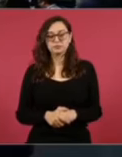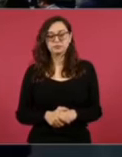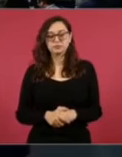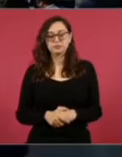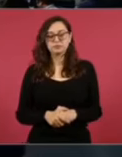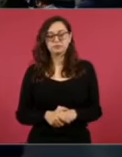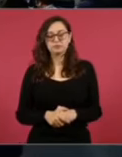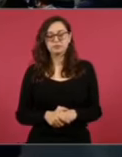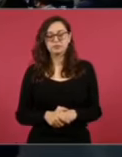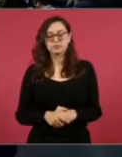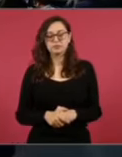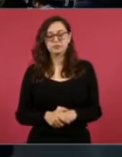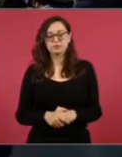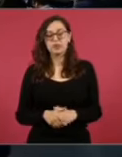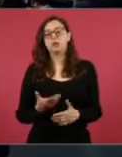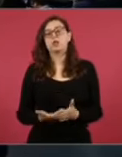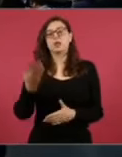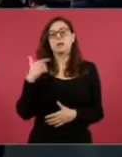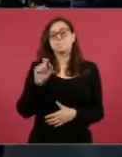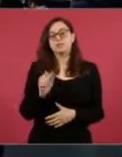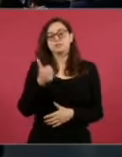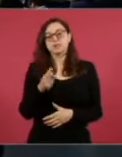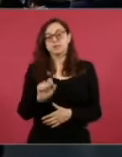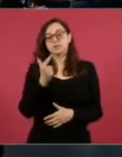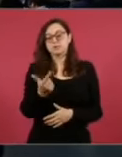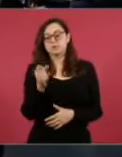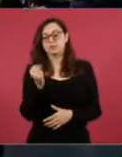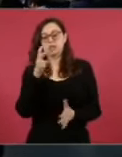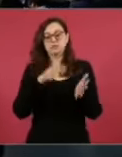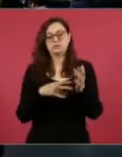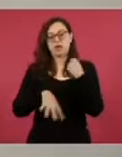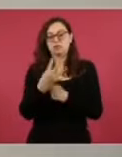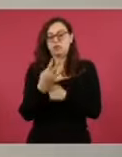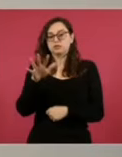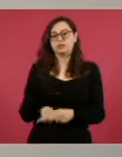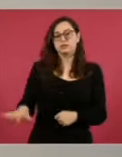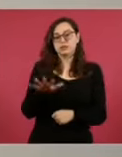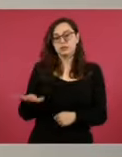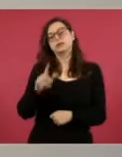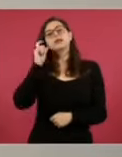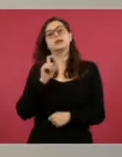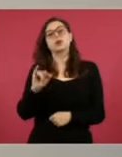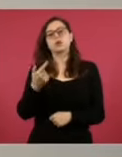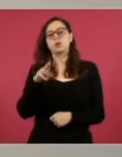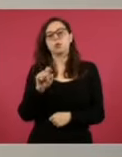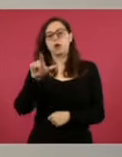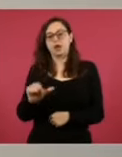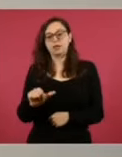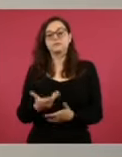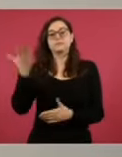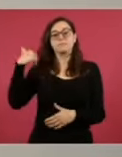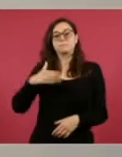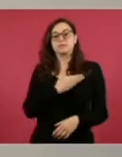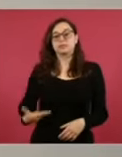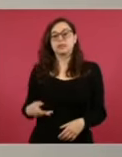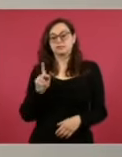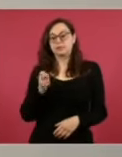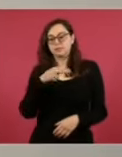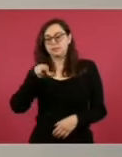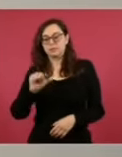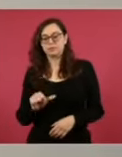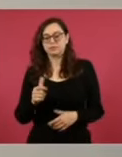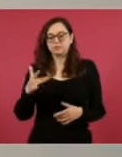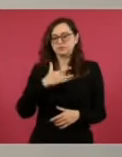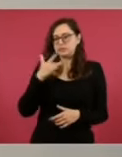Frente a la magnitud de los delitos cometidos el 26 y el 27 de septiembre de 2014 en Iguala, el Ejecutivo Federal, en ese momento, intentó